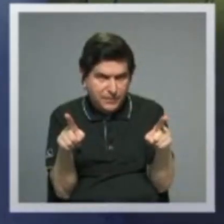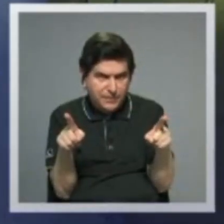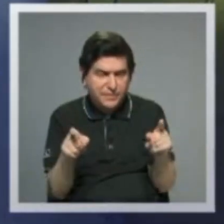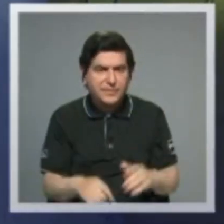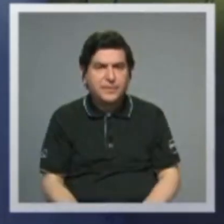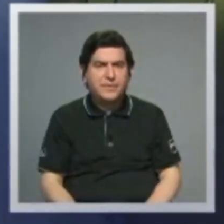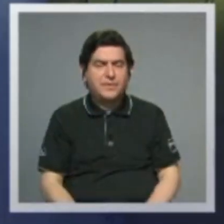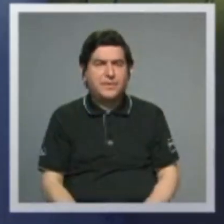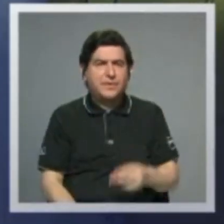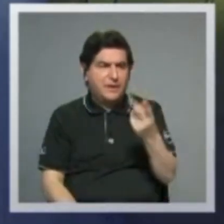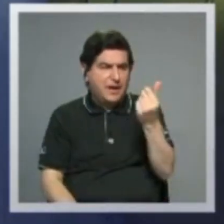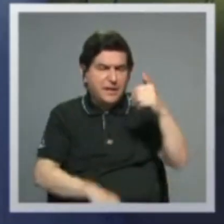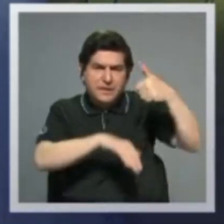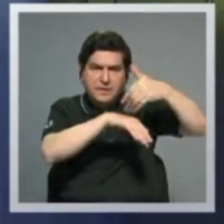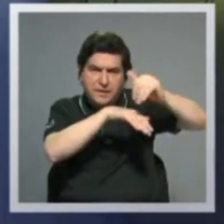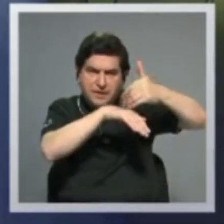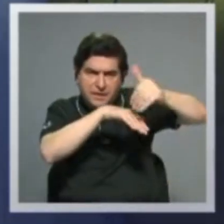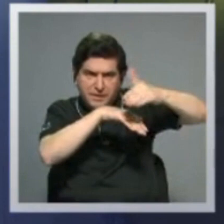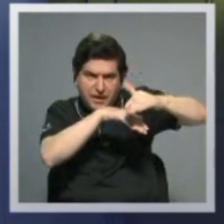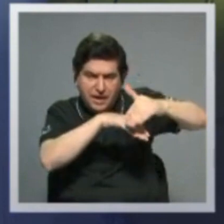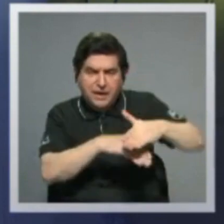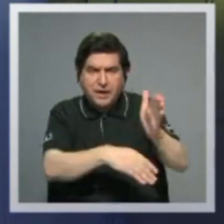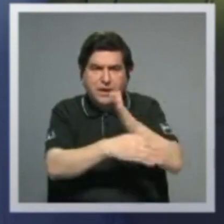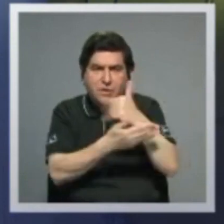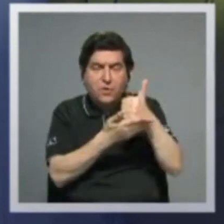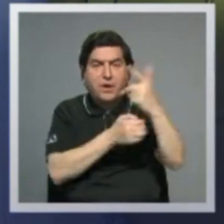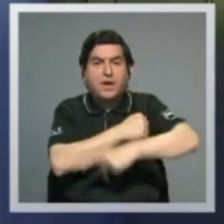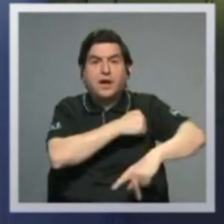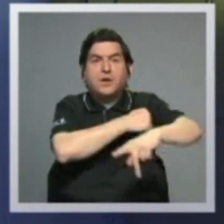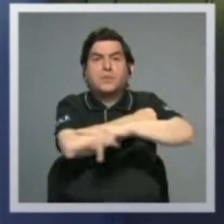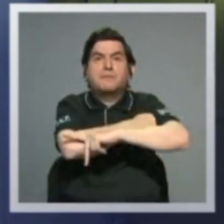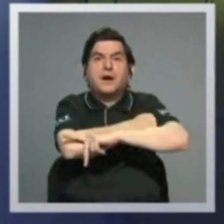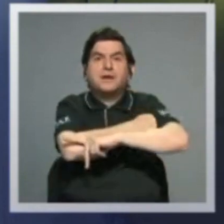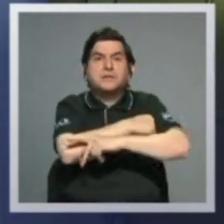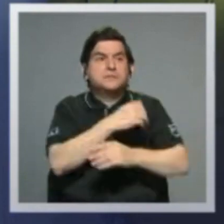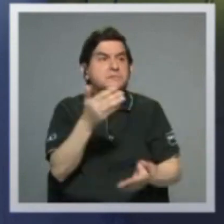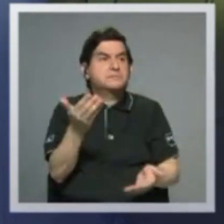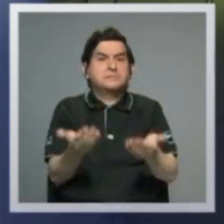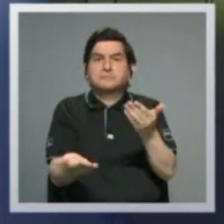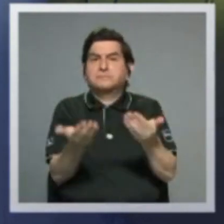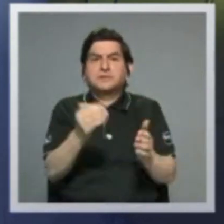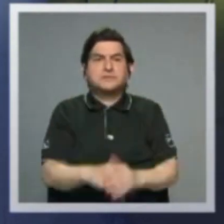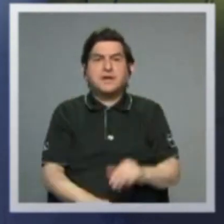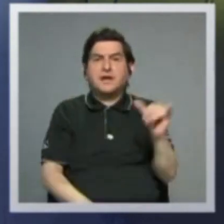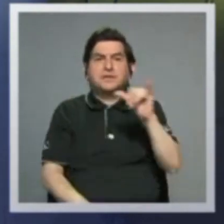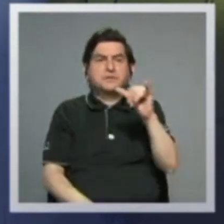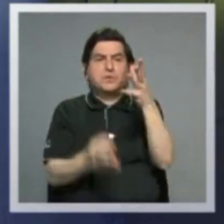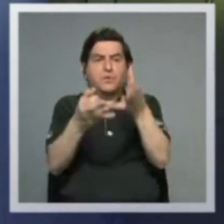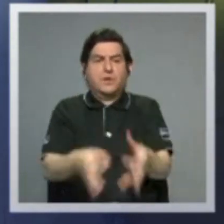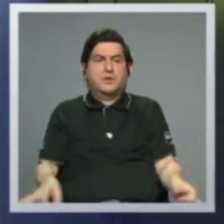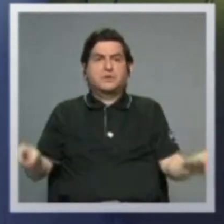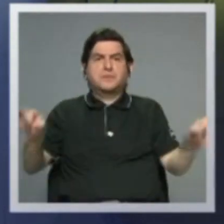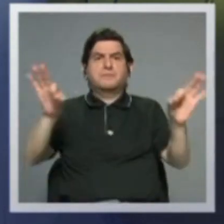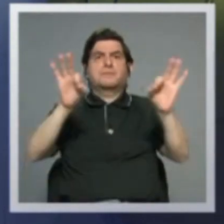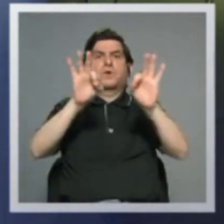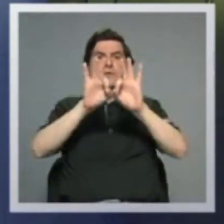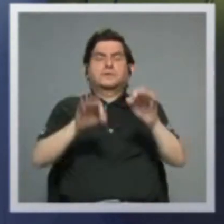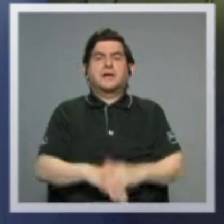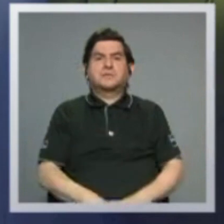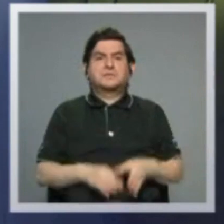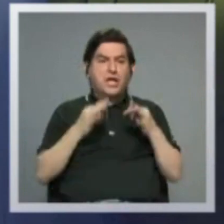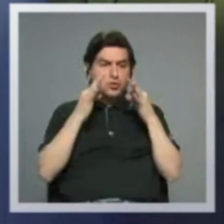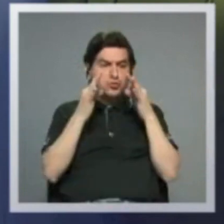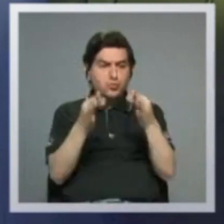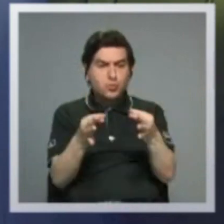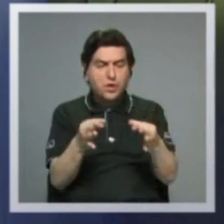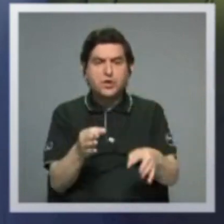las remesas son para algunos de los países igual de importantes como el turismo,